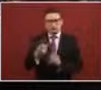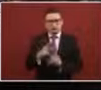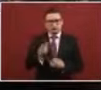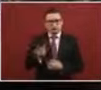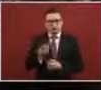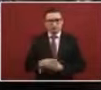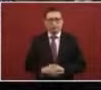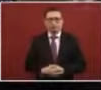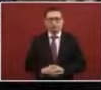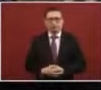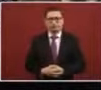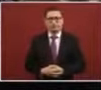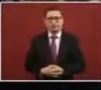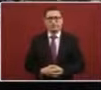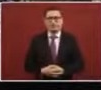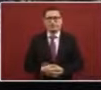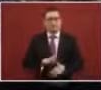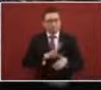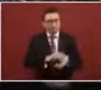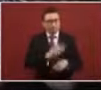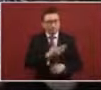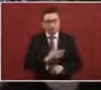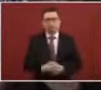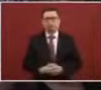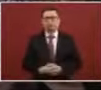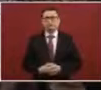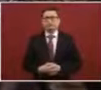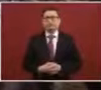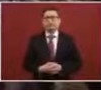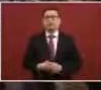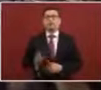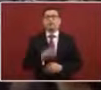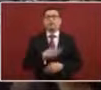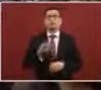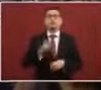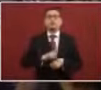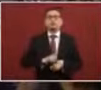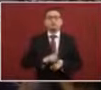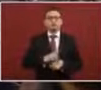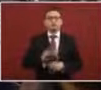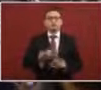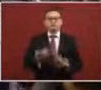Con su permiso, señor presidente, muy buenos días tengan